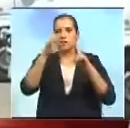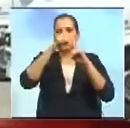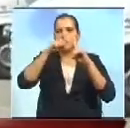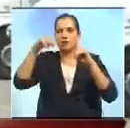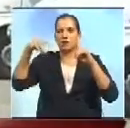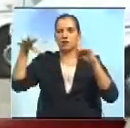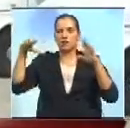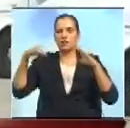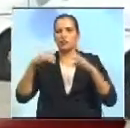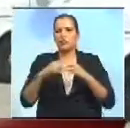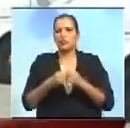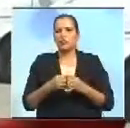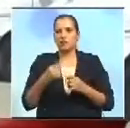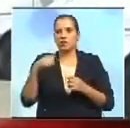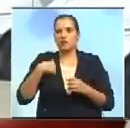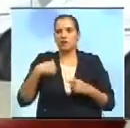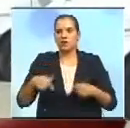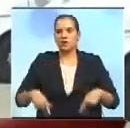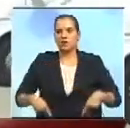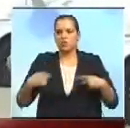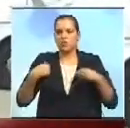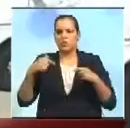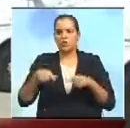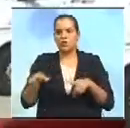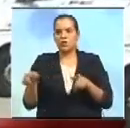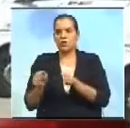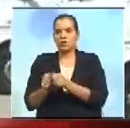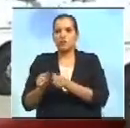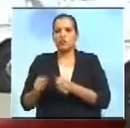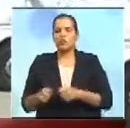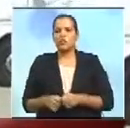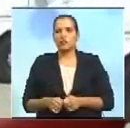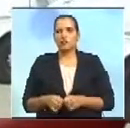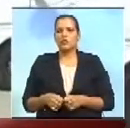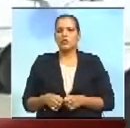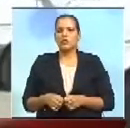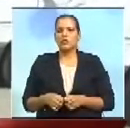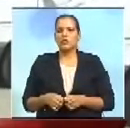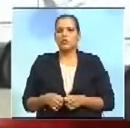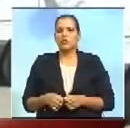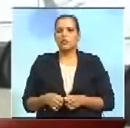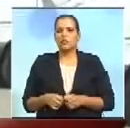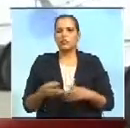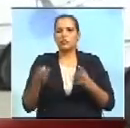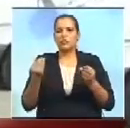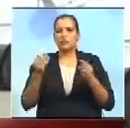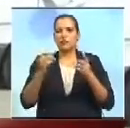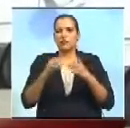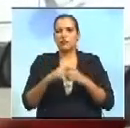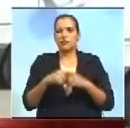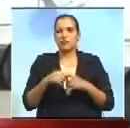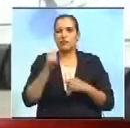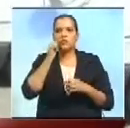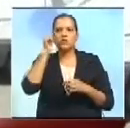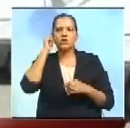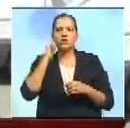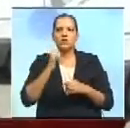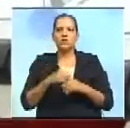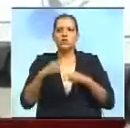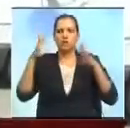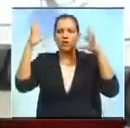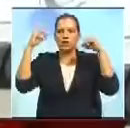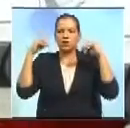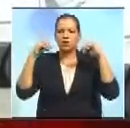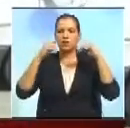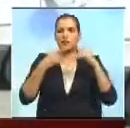que tenemos. Yo vivo a 4 metros ahí. Eso sube y baja la tensión a cada rato. Así es, ayer casualmente hubo el apagón,